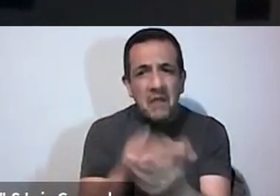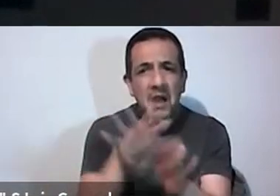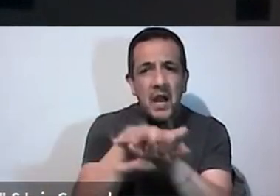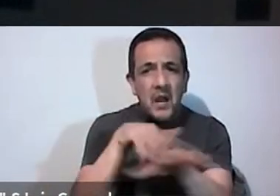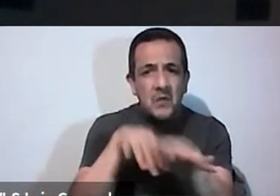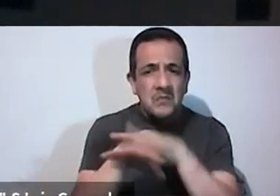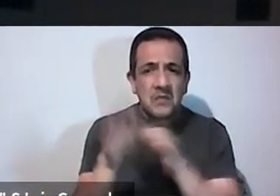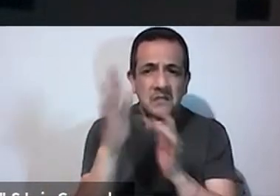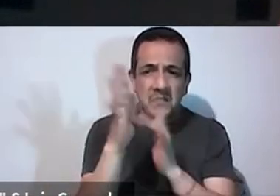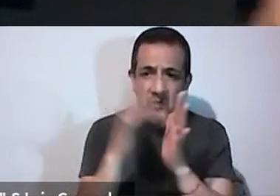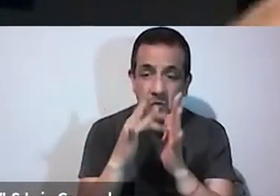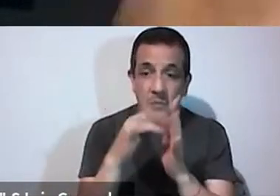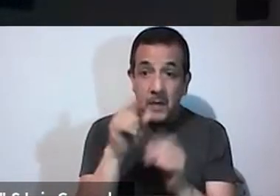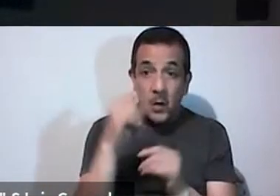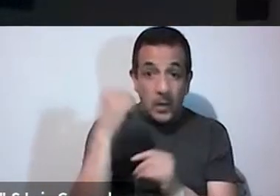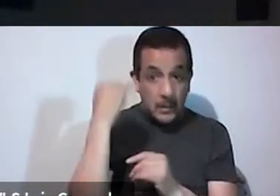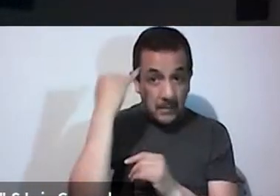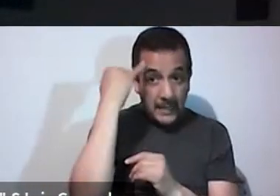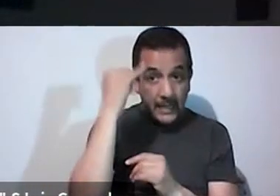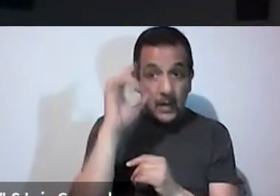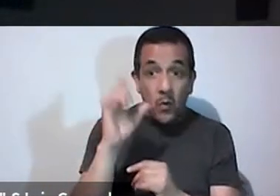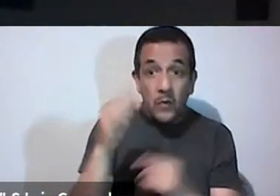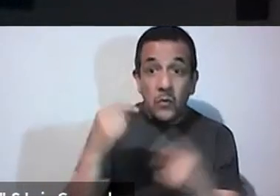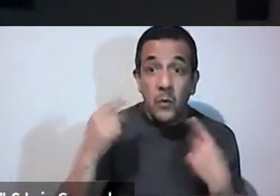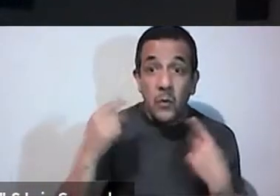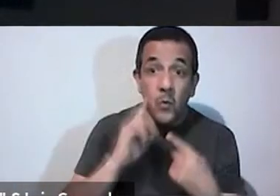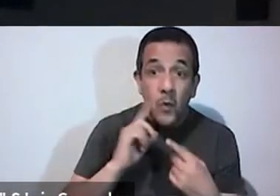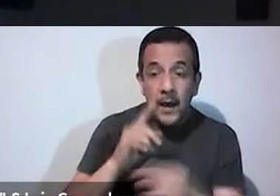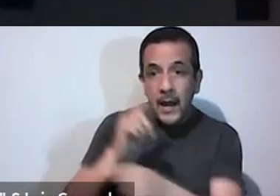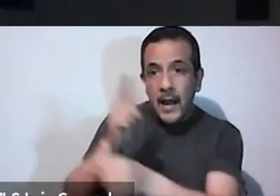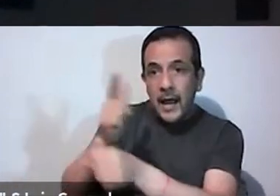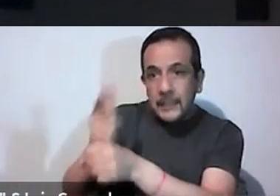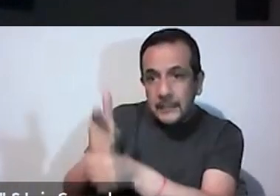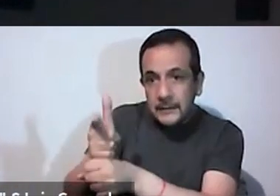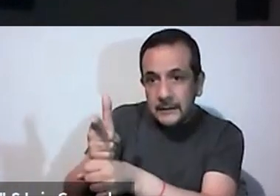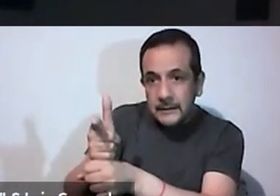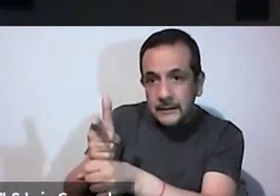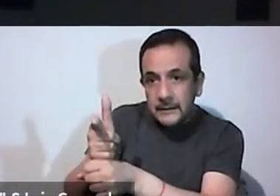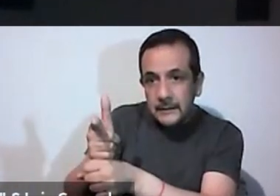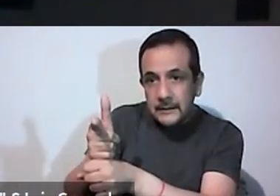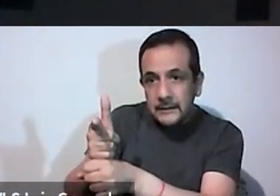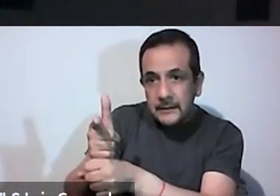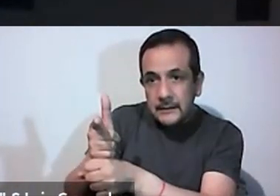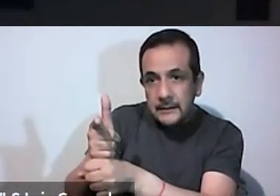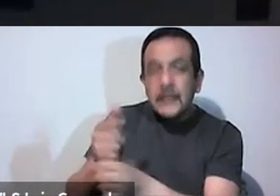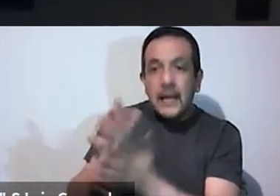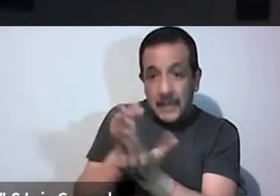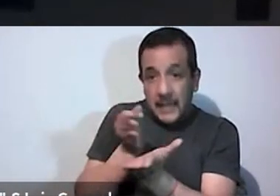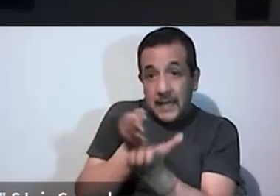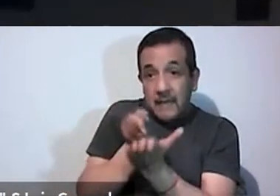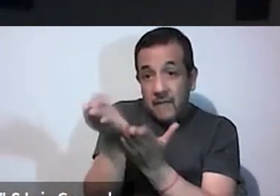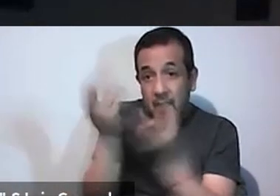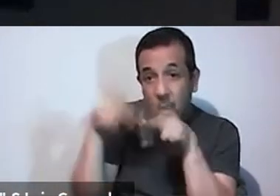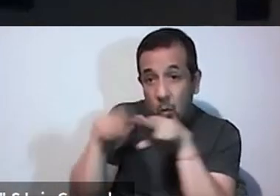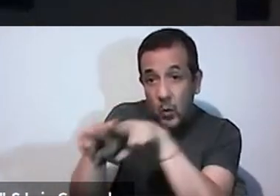a imaginar, si eres sorprendido en adulterio, pues ¿cómo estás? O sea, para que seas sorprendido en